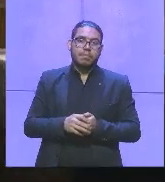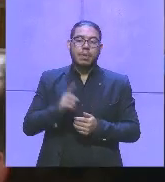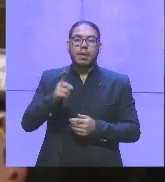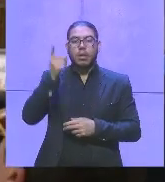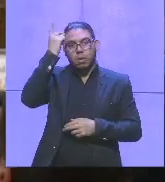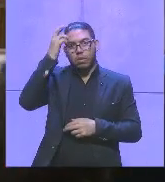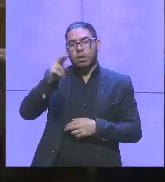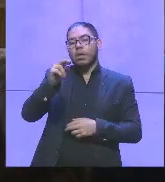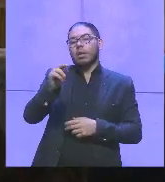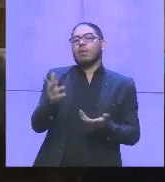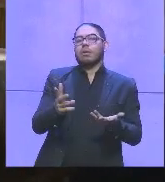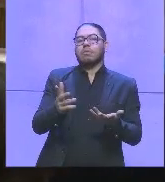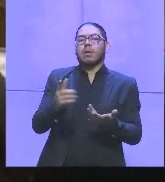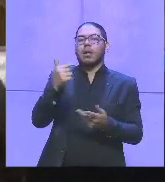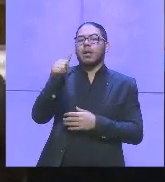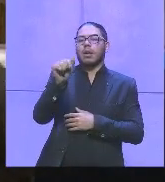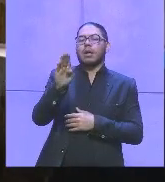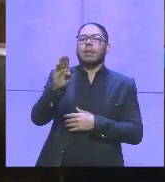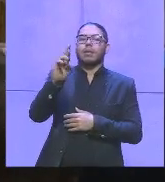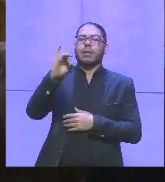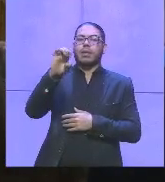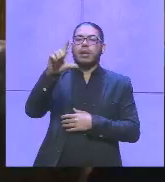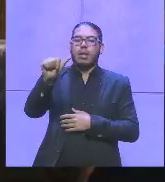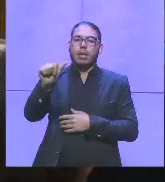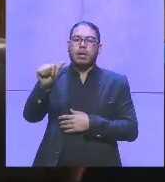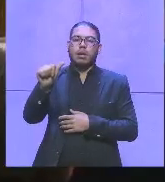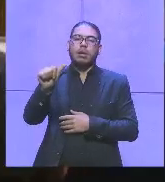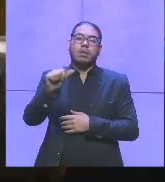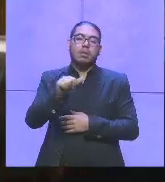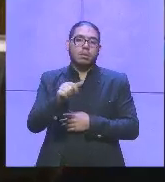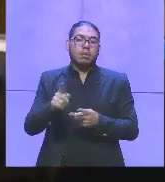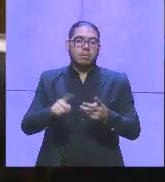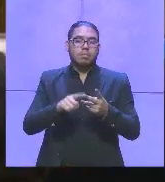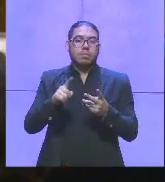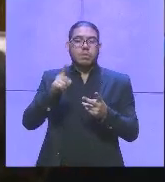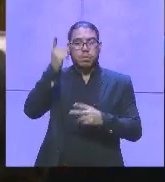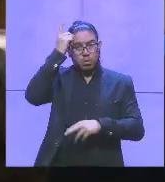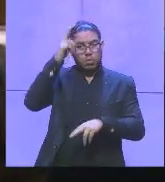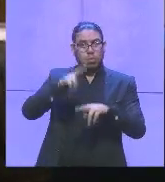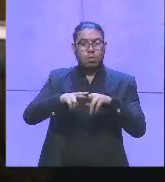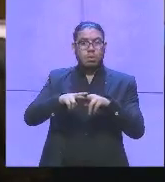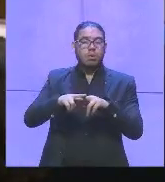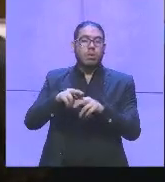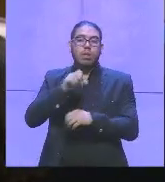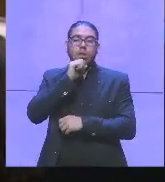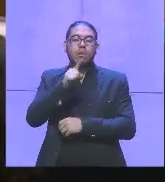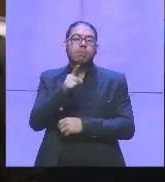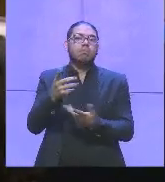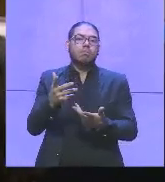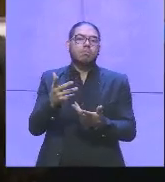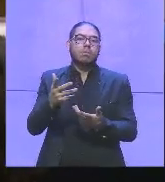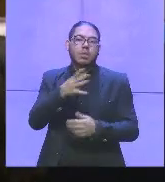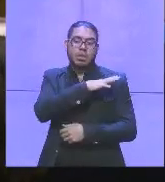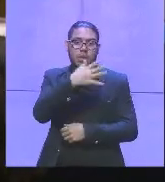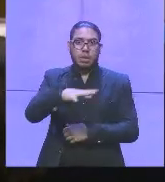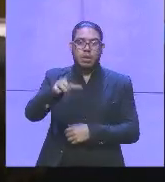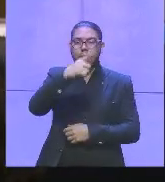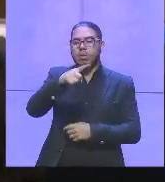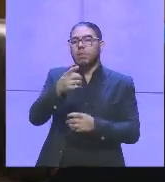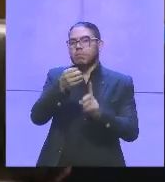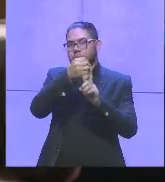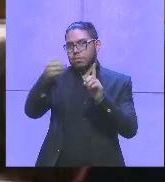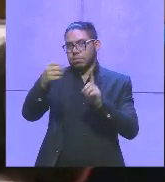doctora Gabriela Rubalcaba y Bárbara García Aboyo. También al director general de documentación, Agustín Millán, por esta